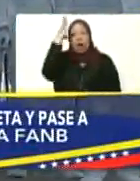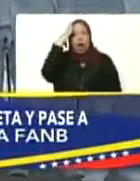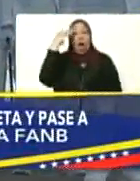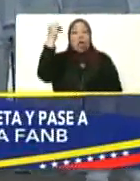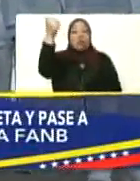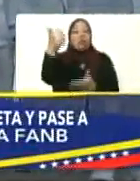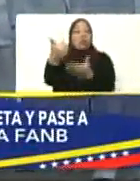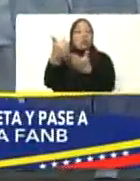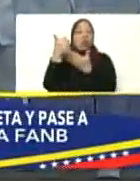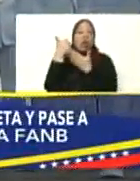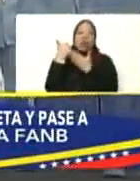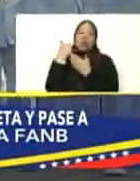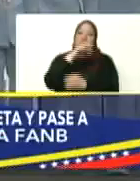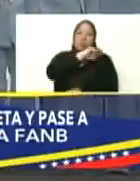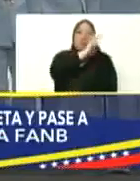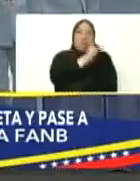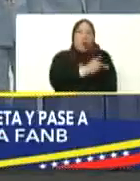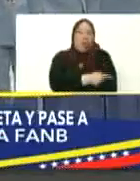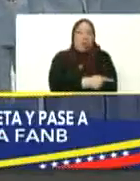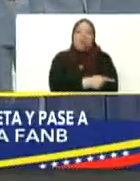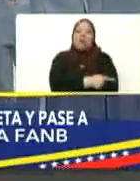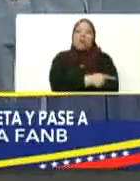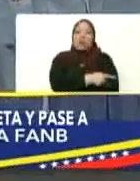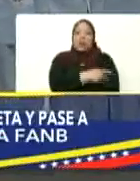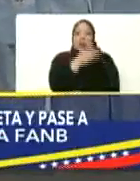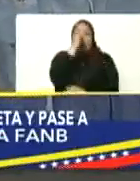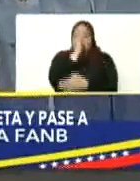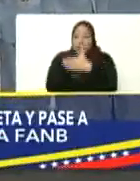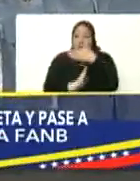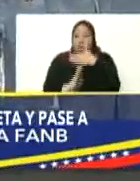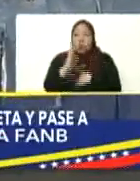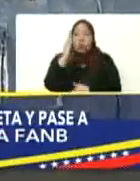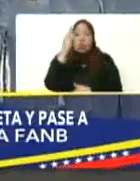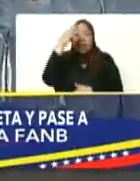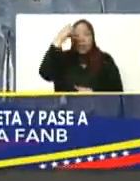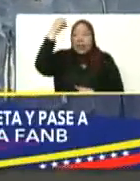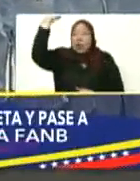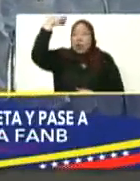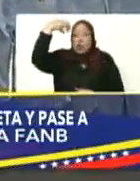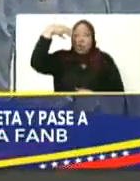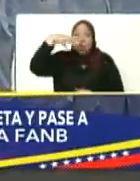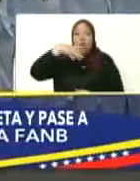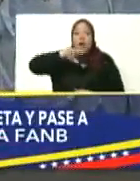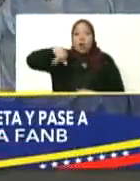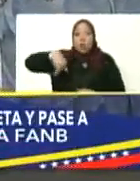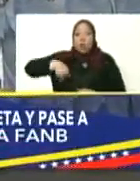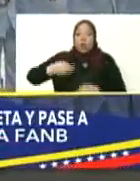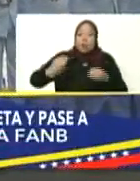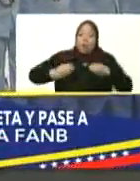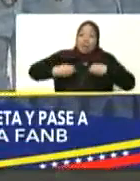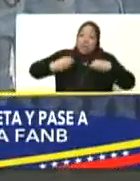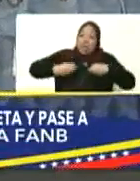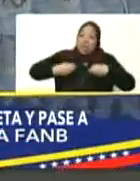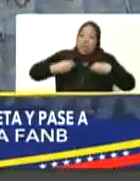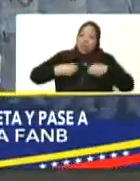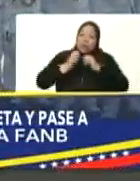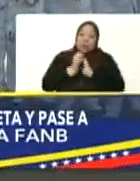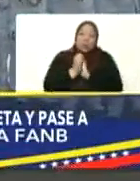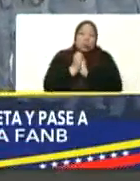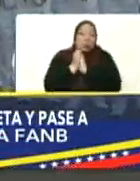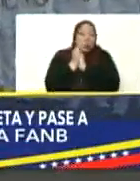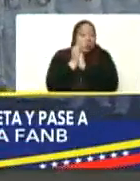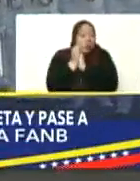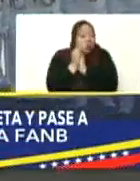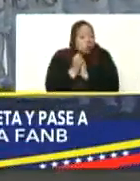pilar fundamental que guía nuestros pasos e ilumina nuestras vidas. Por ello, elevamos nuestras solemnes